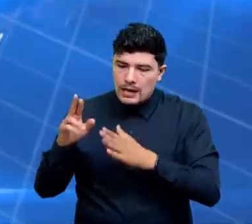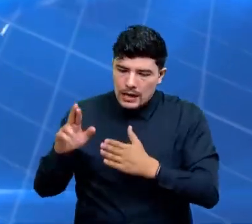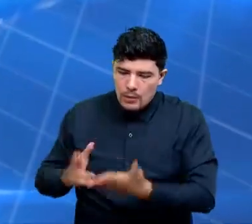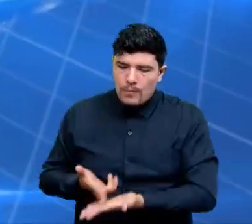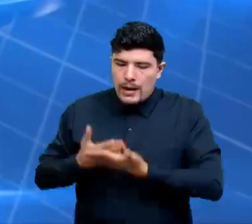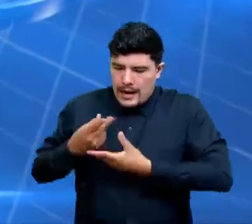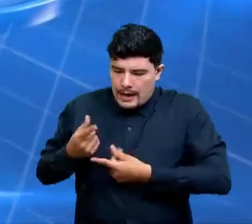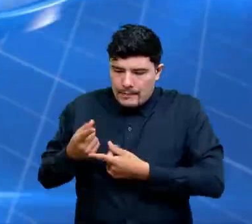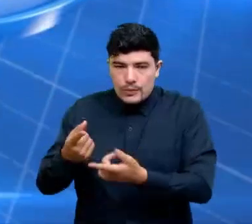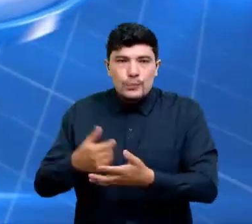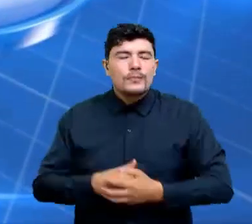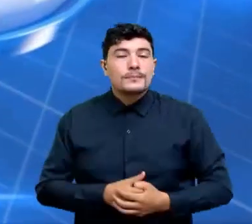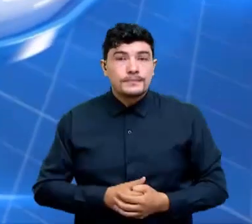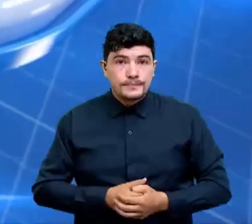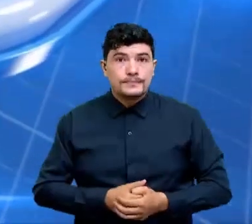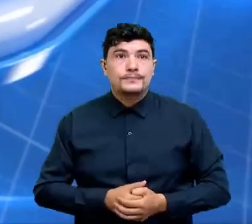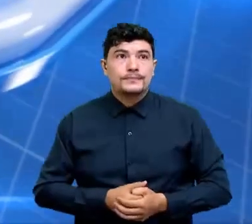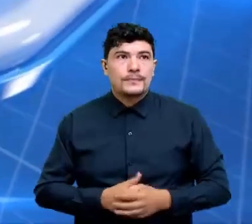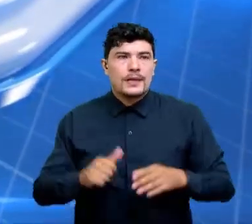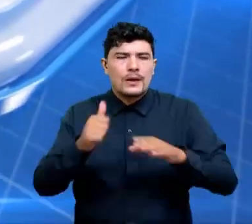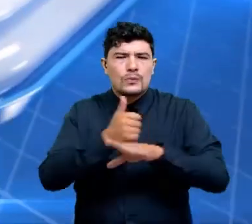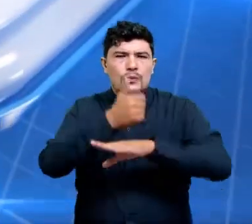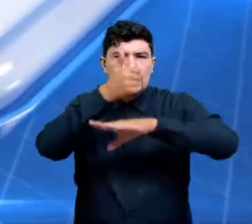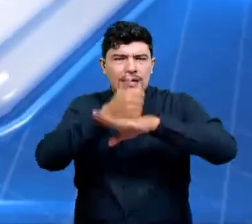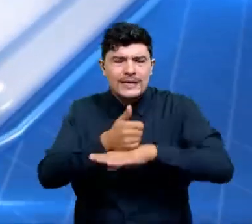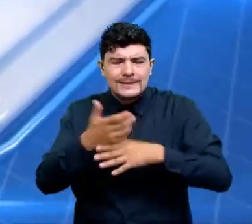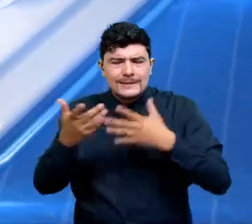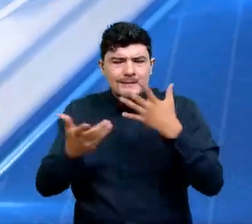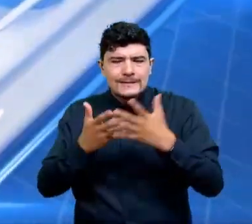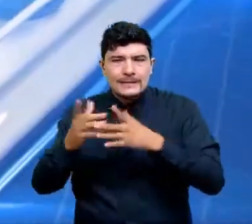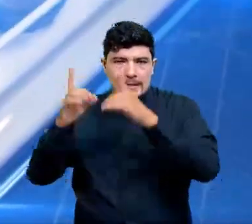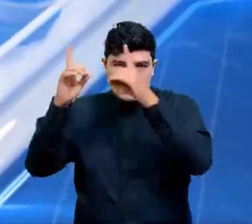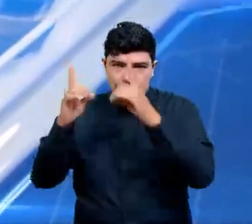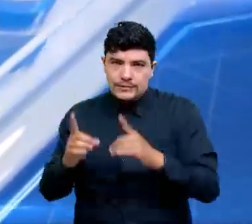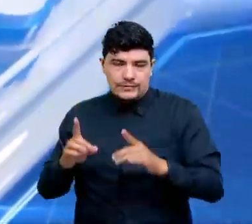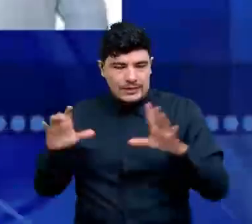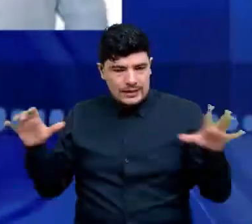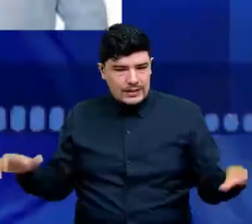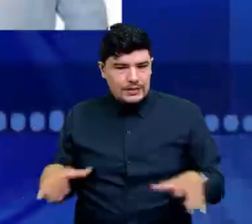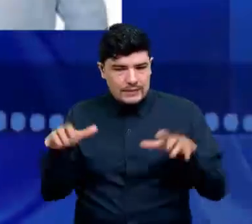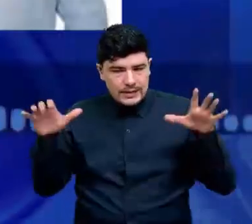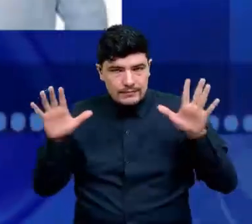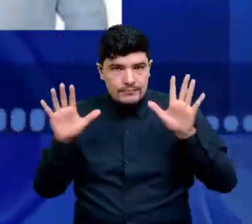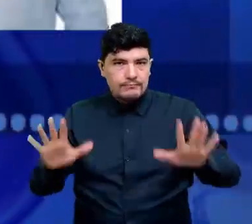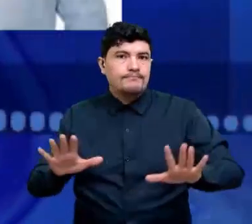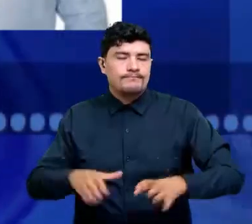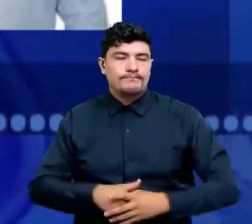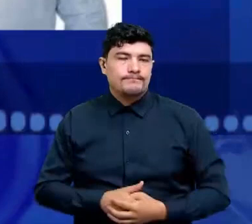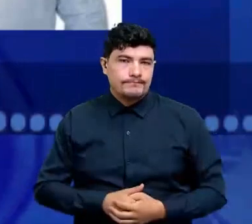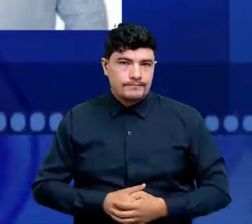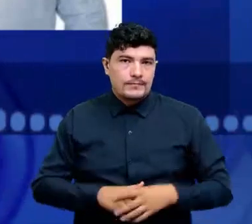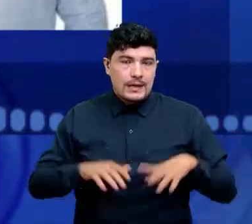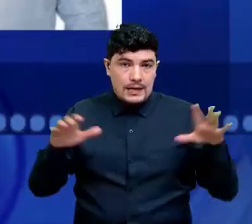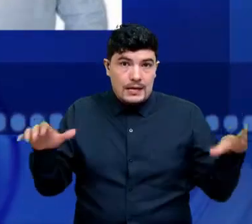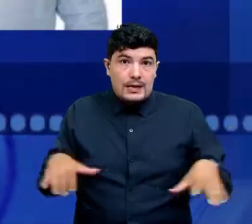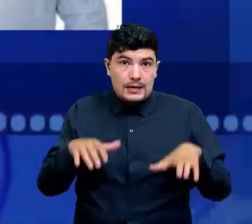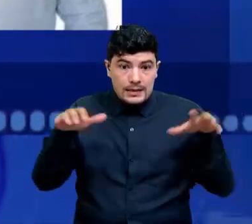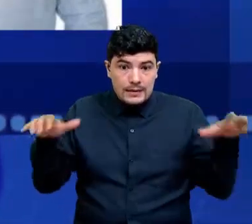hechos presentados, autoridades tomaron la decisión de suspender actividades. Se tomó la decisión de suspender